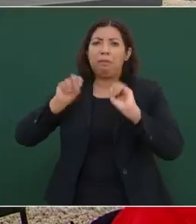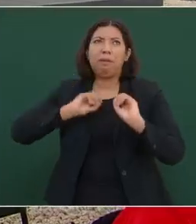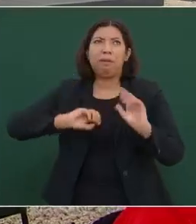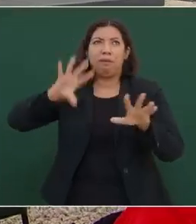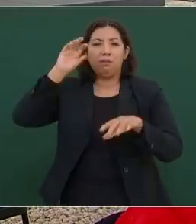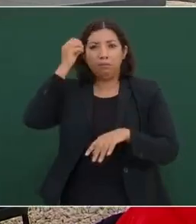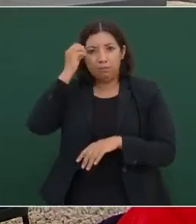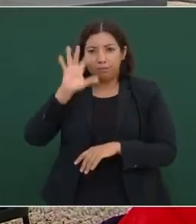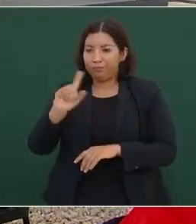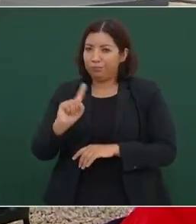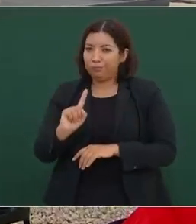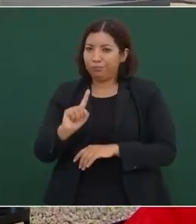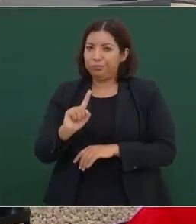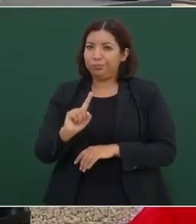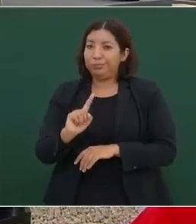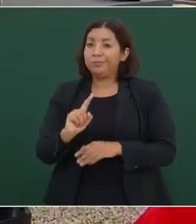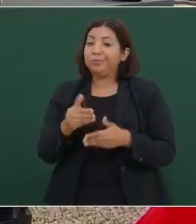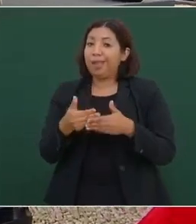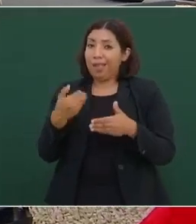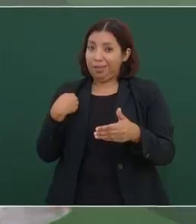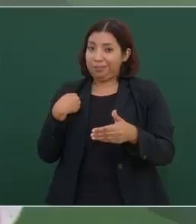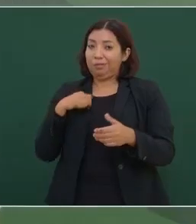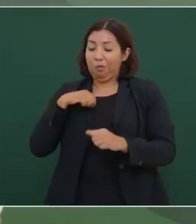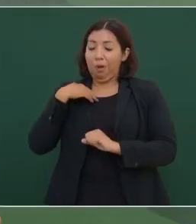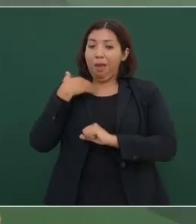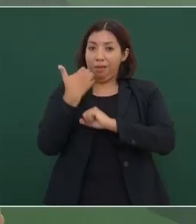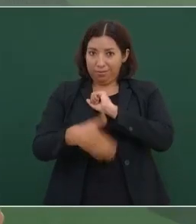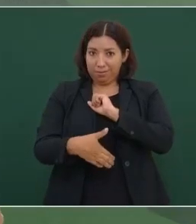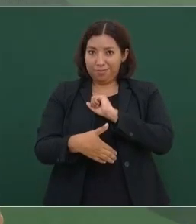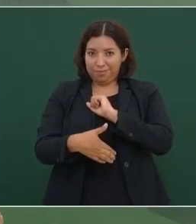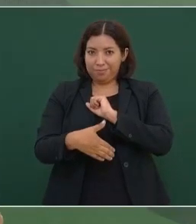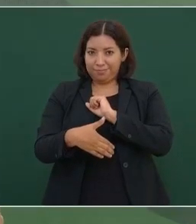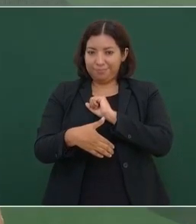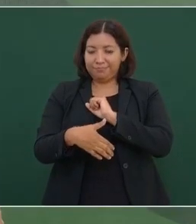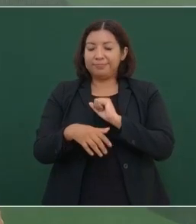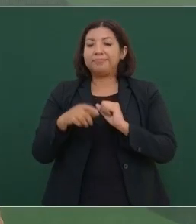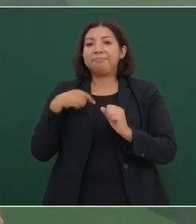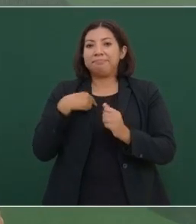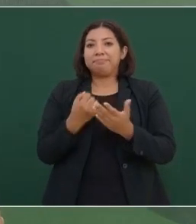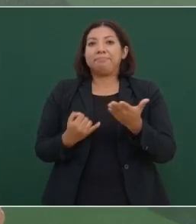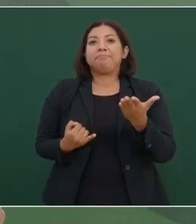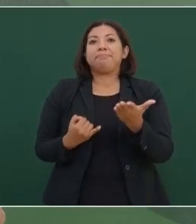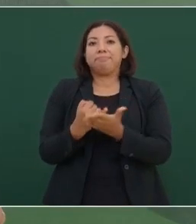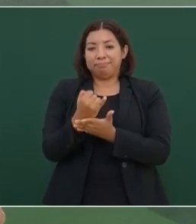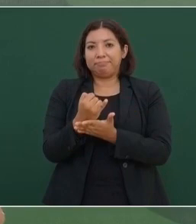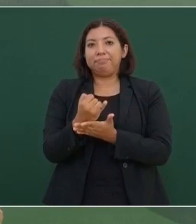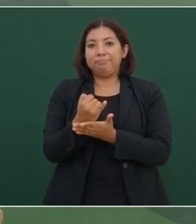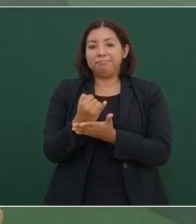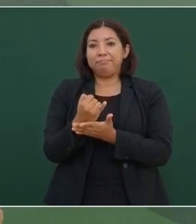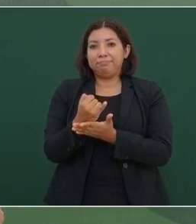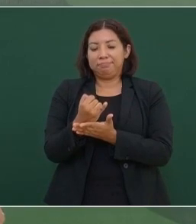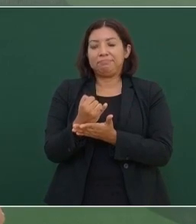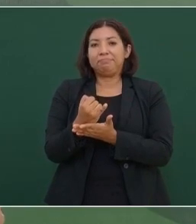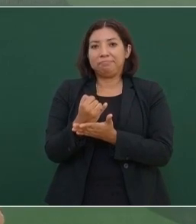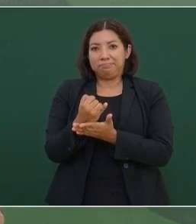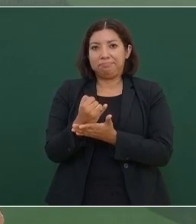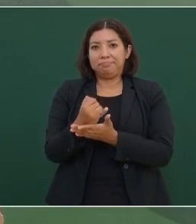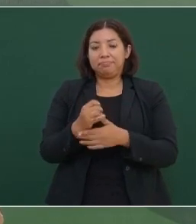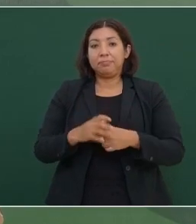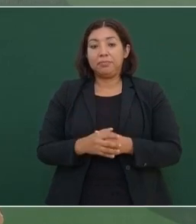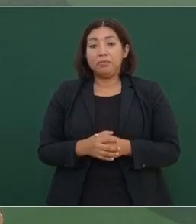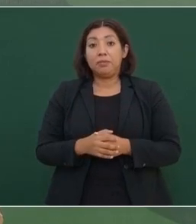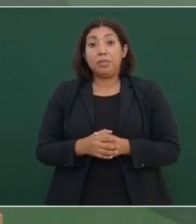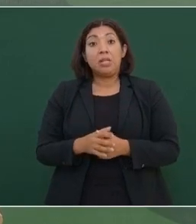Antes de irnos, vamos a tomar una decisión legal, completamente